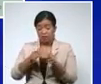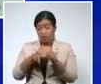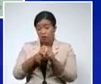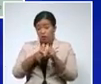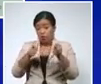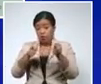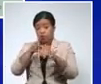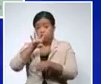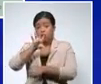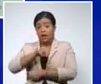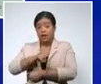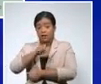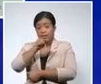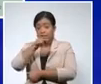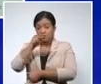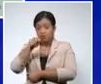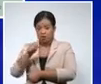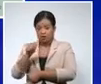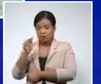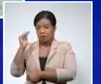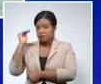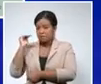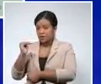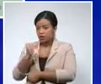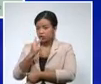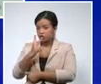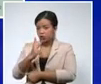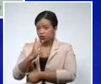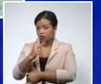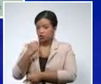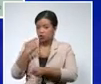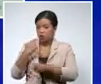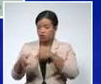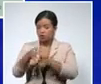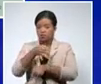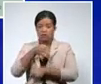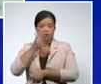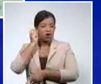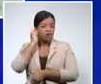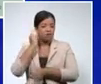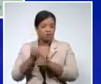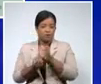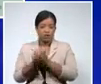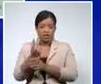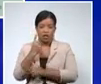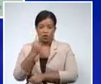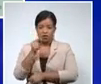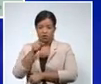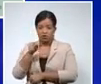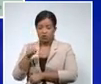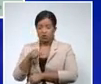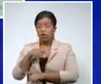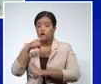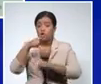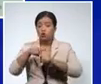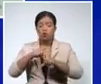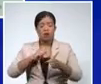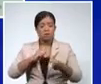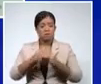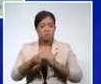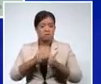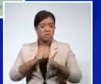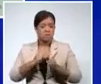40, Guaymara con 2, y el municipio Florida con un caso. Las Tunas, con control de la pandemia,